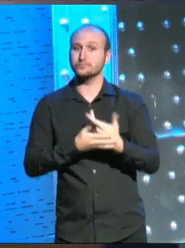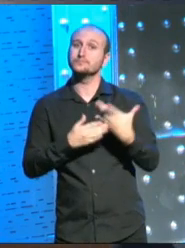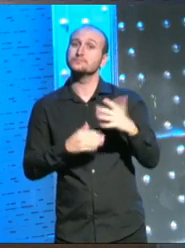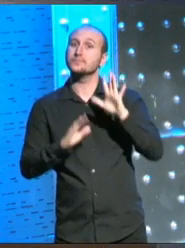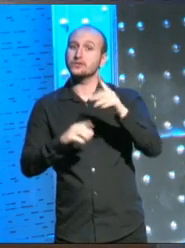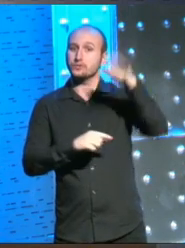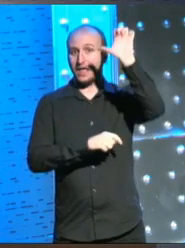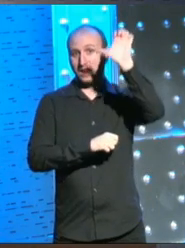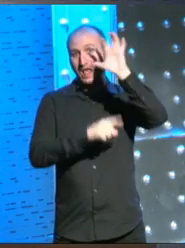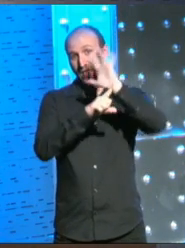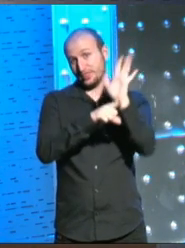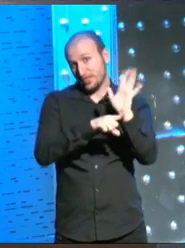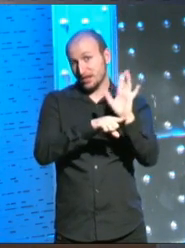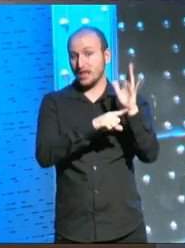como